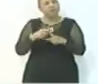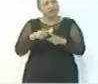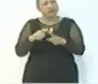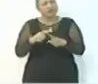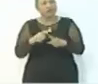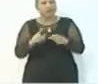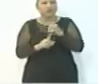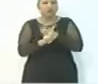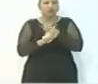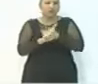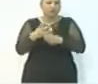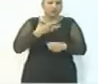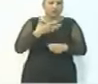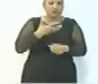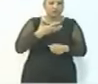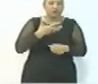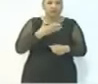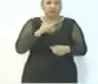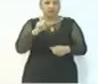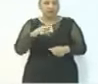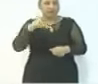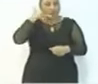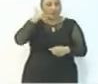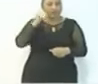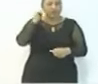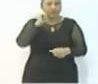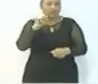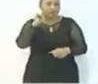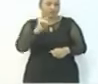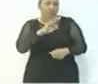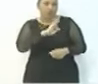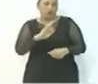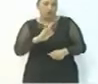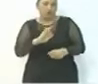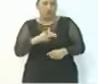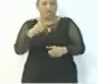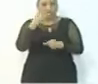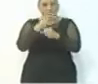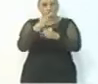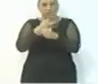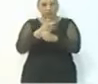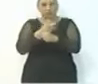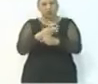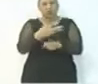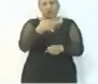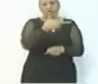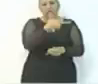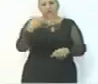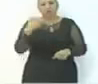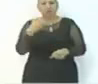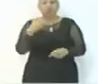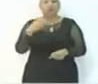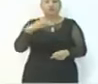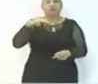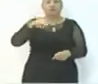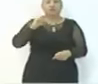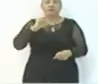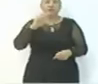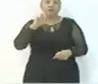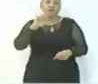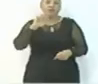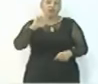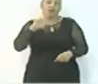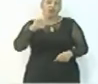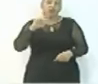respiratorio que tengan, llamen. La línea está siempre disponible. Y la segunda línea es la 800 materna, cualquier